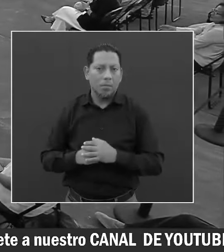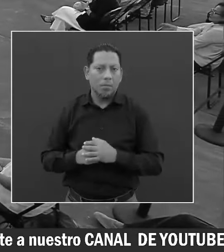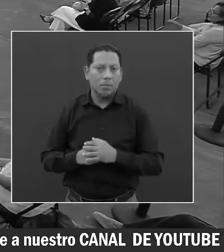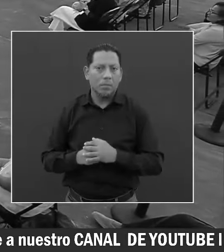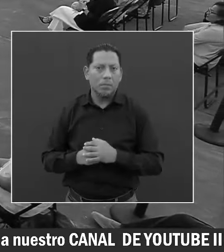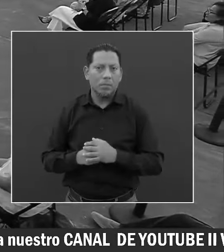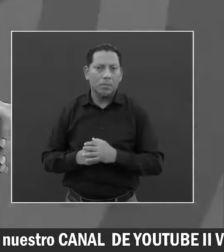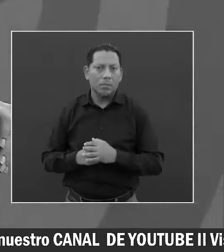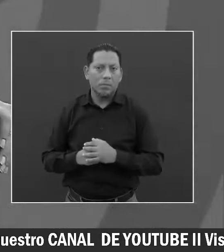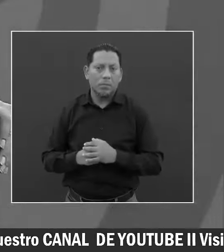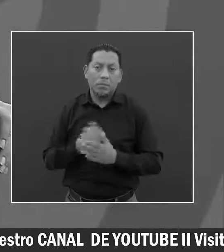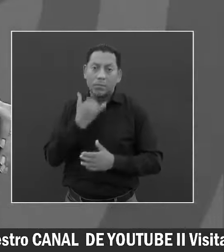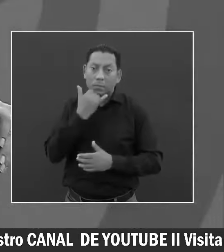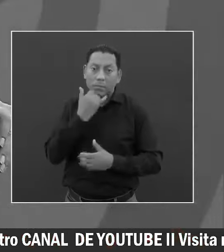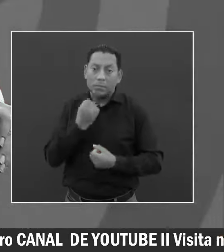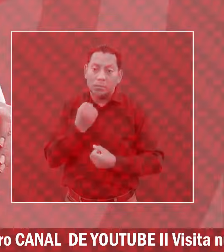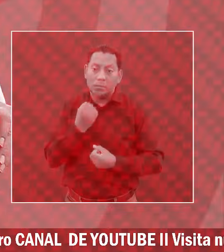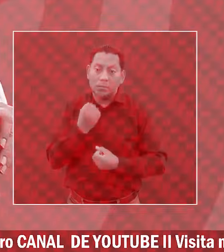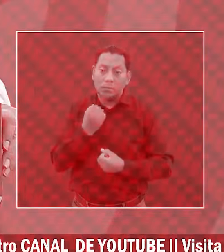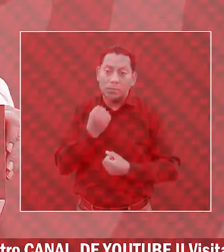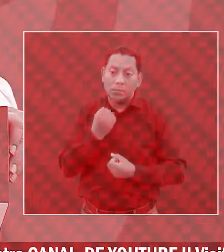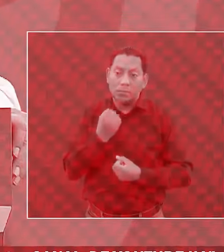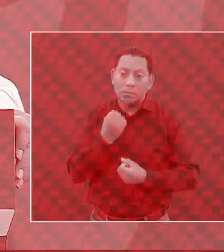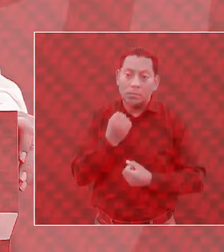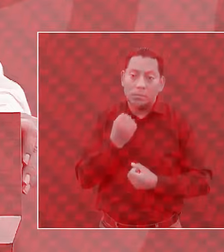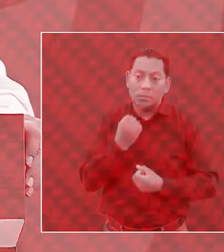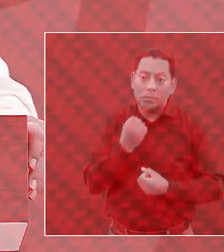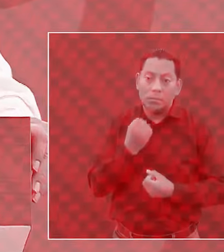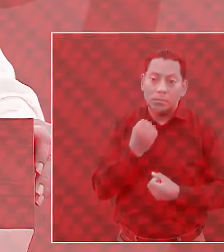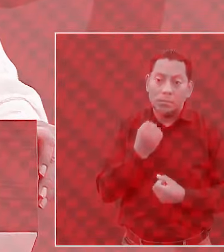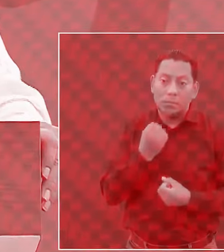No hablo porque no me vayan a sancionar.